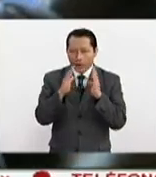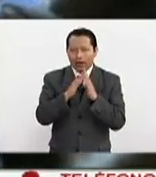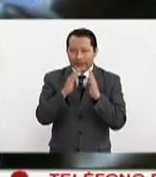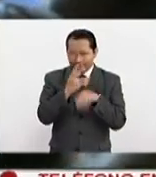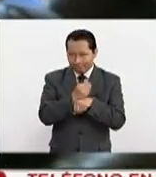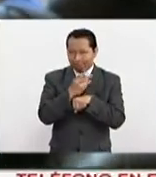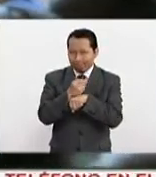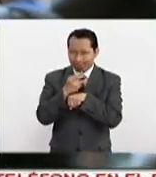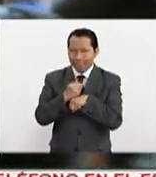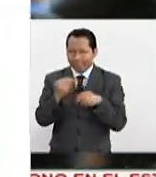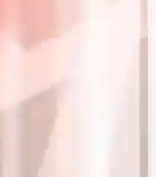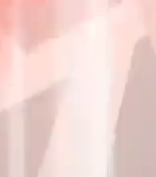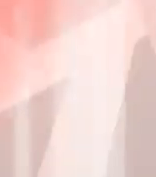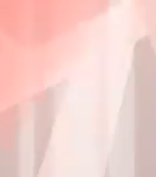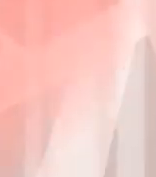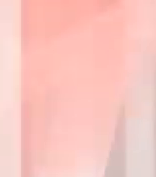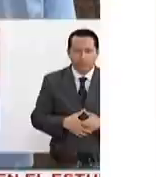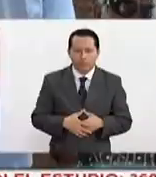de la entidad.